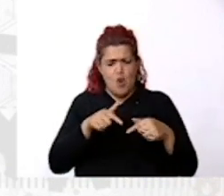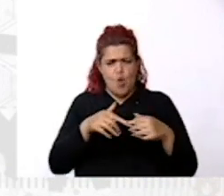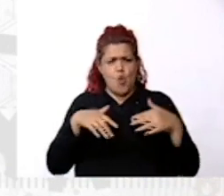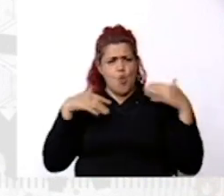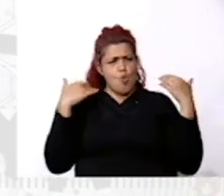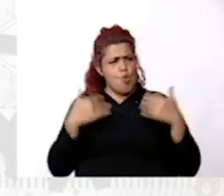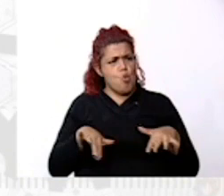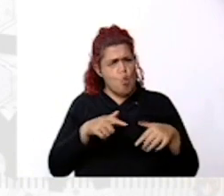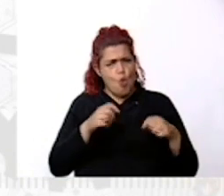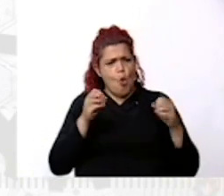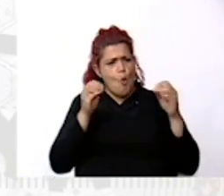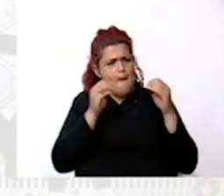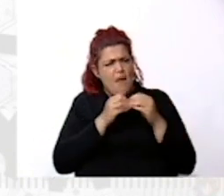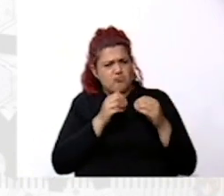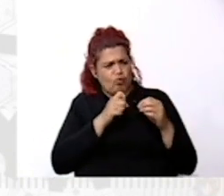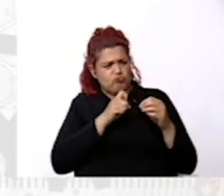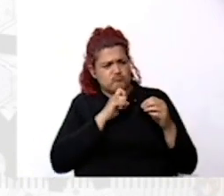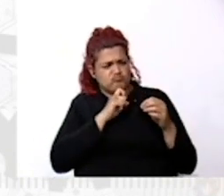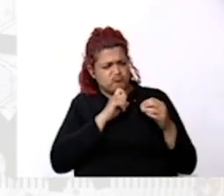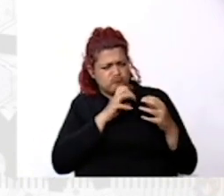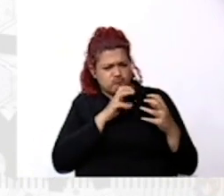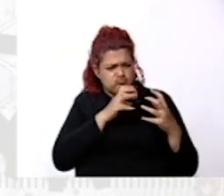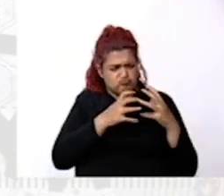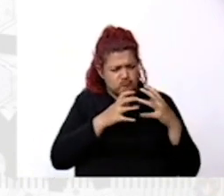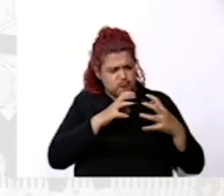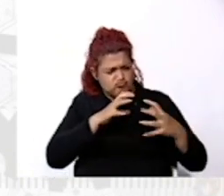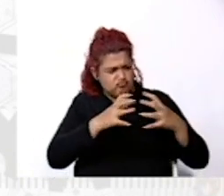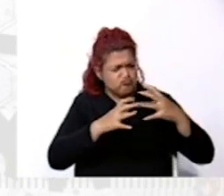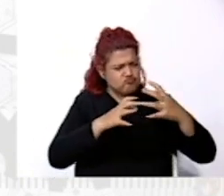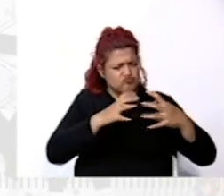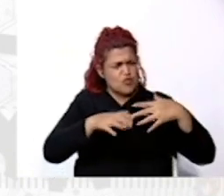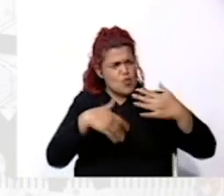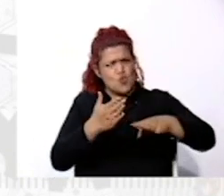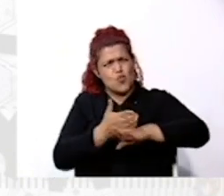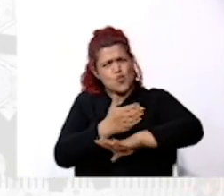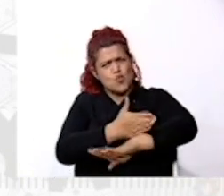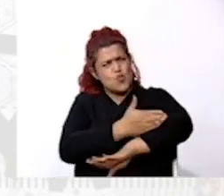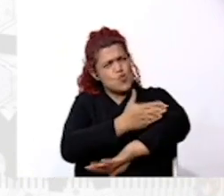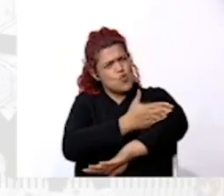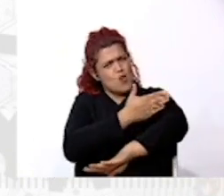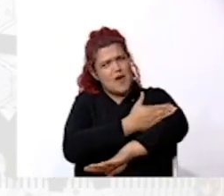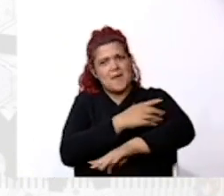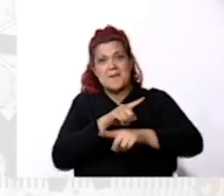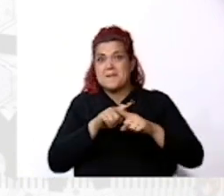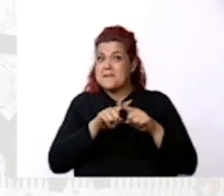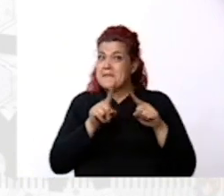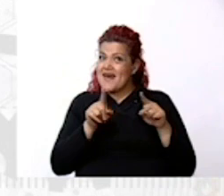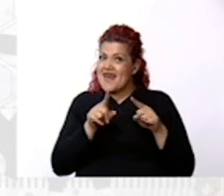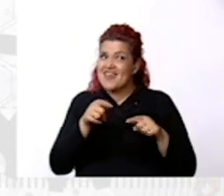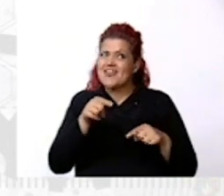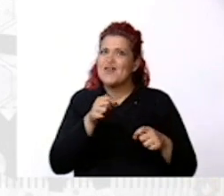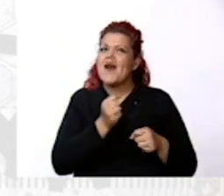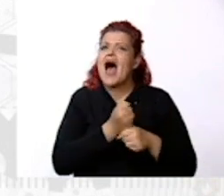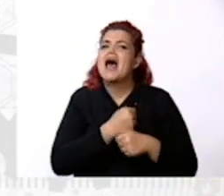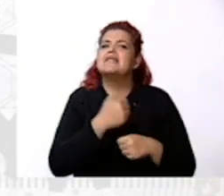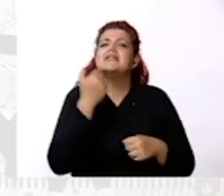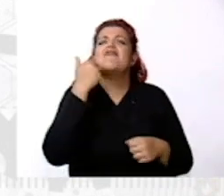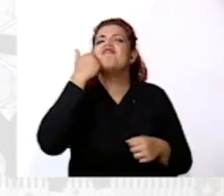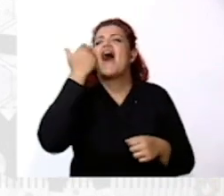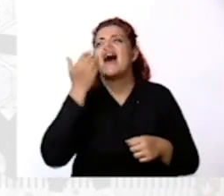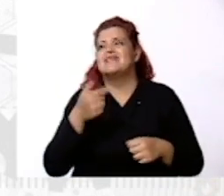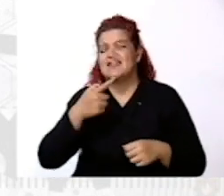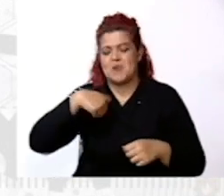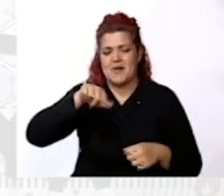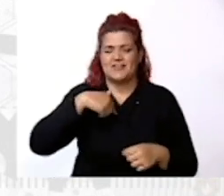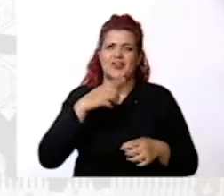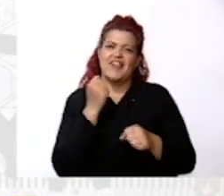más complejas y más complejas. Pero las máquinas son complejas, pero nos facilita hacer mucho